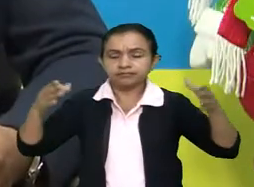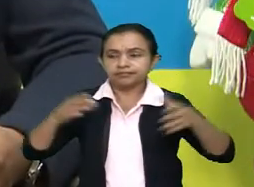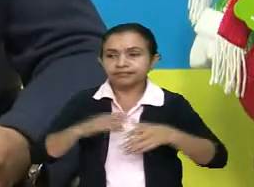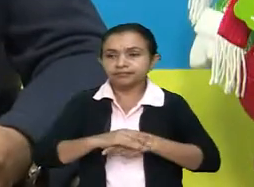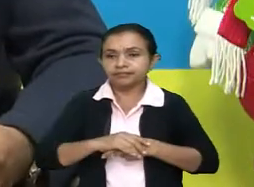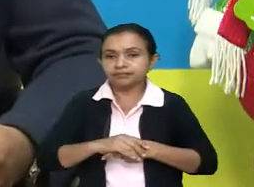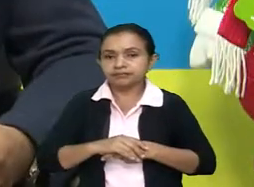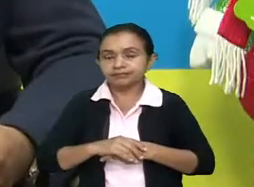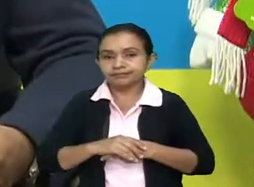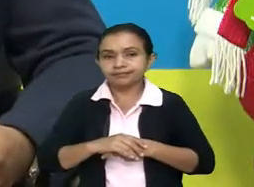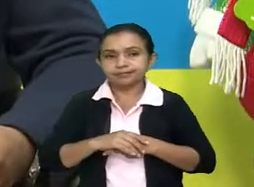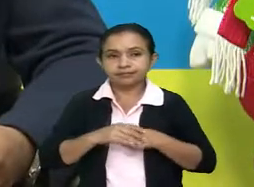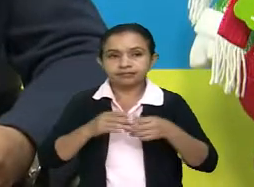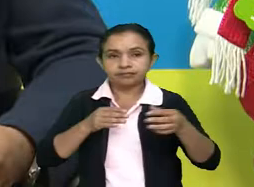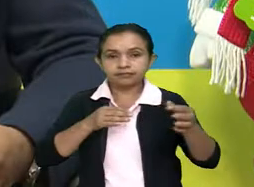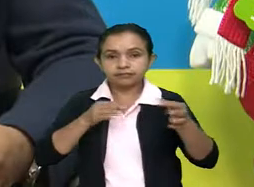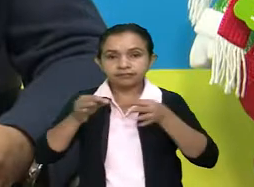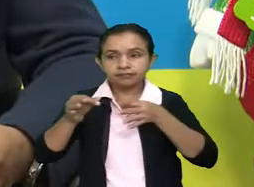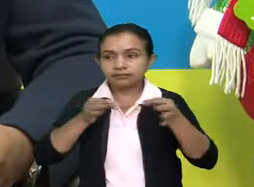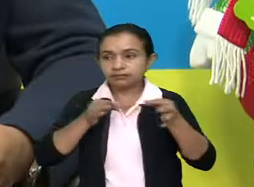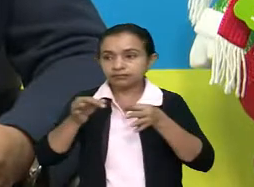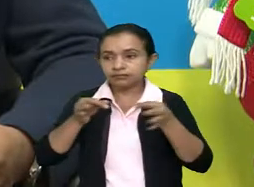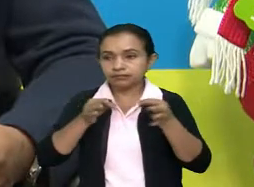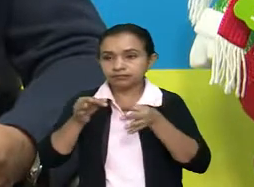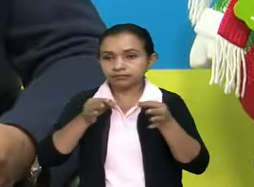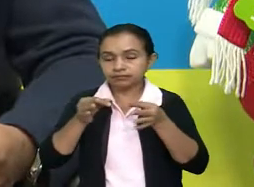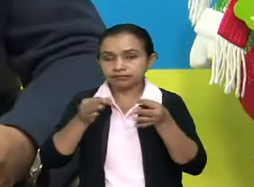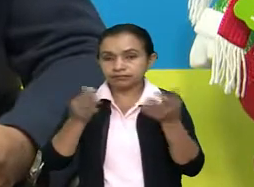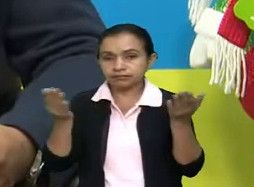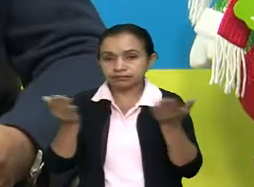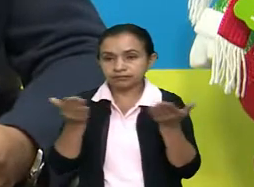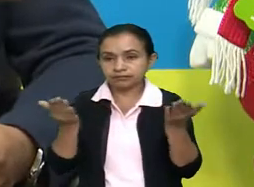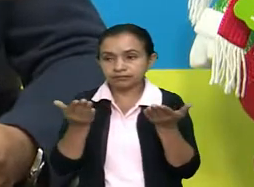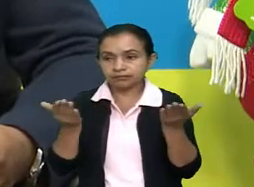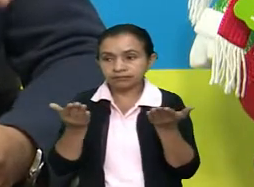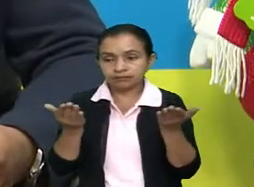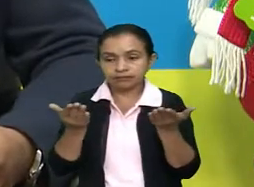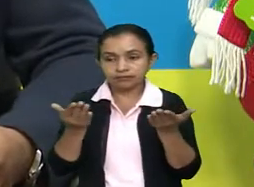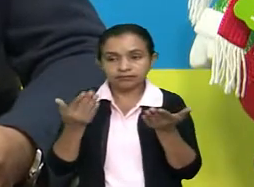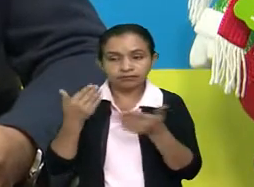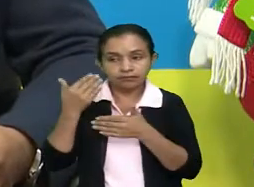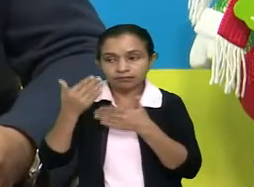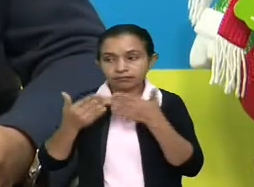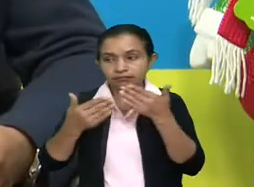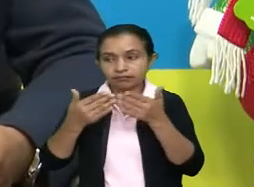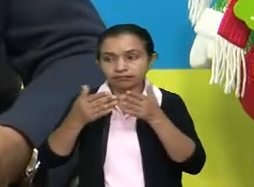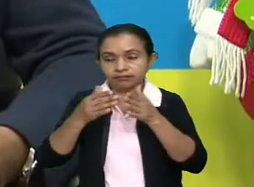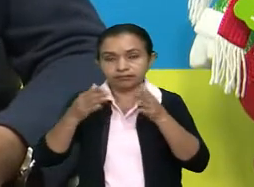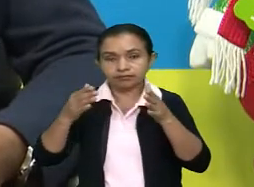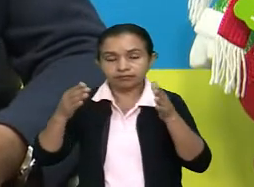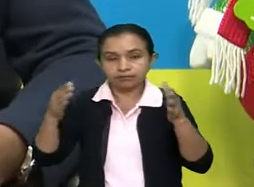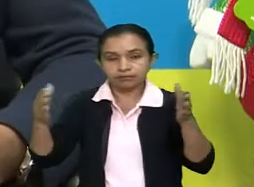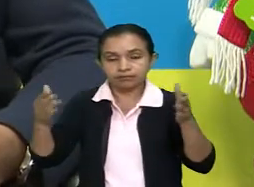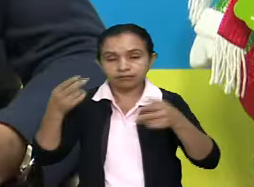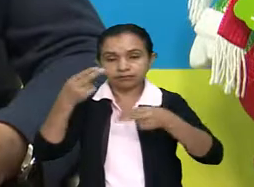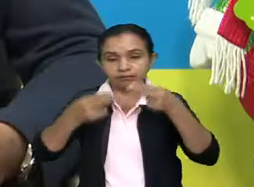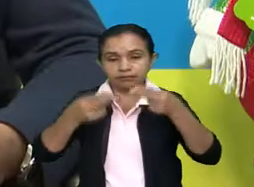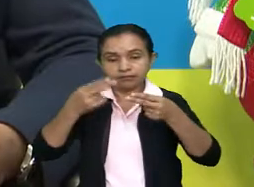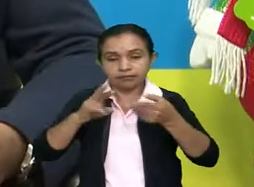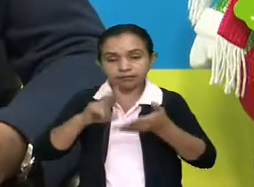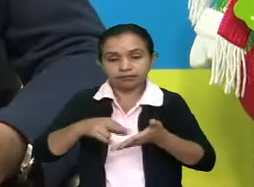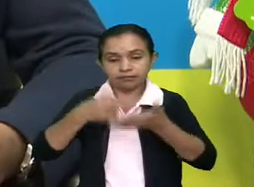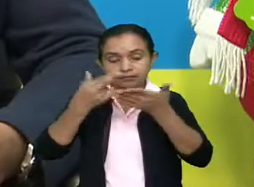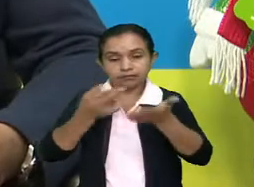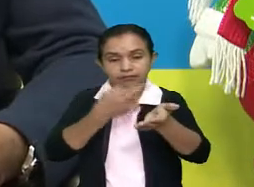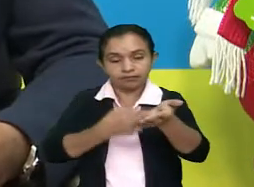que me da una una retrospectiva de cómo ha venido incrementando ese número de donantes voluntarios